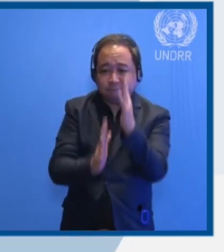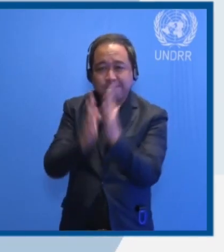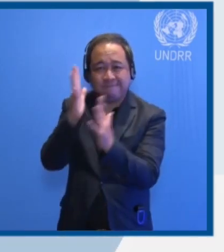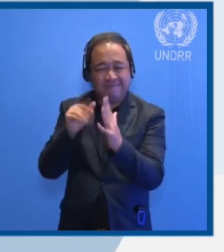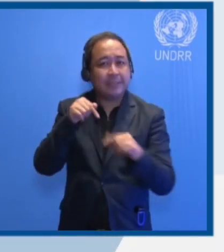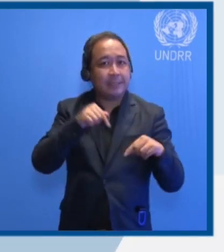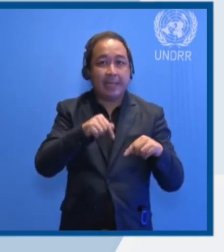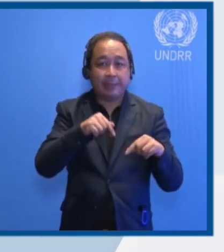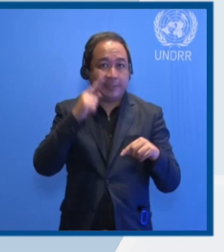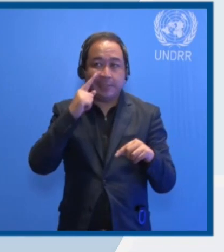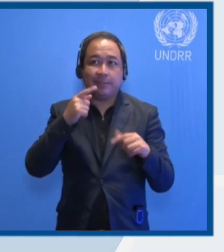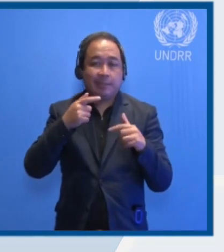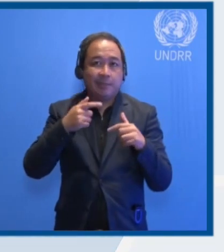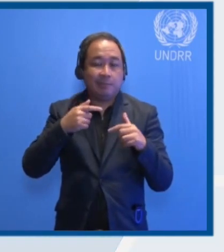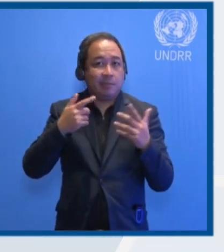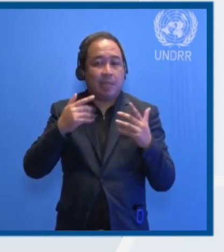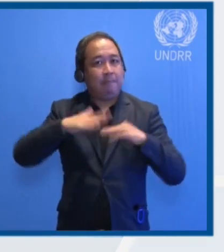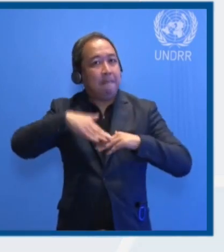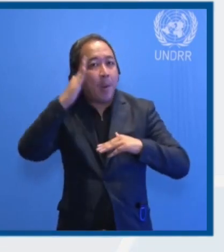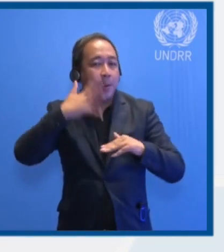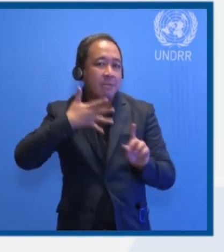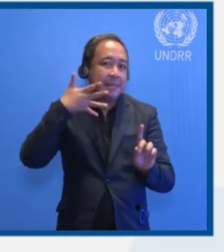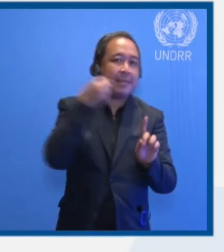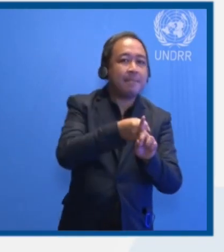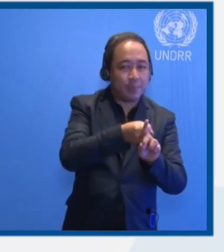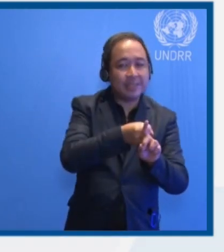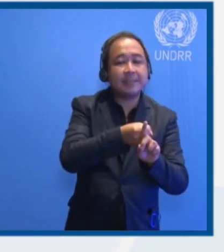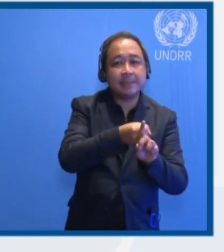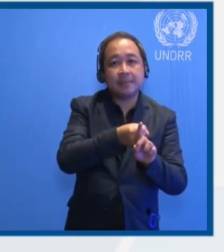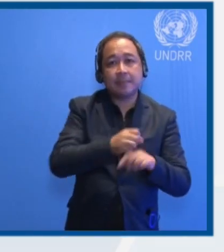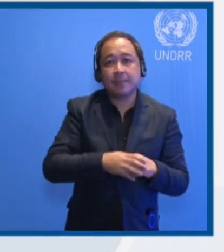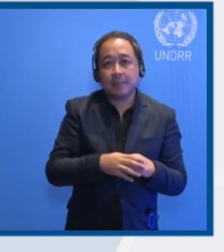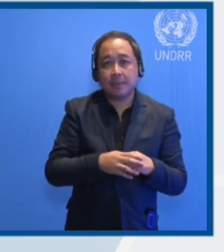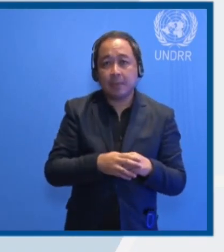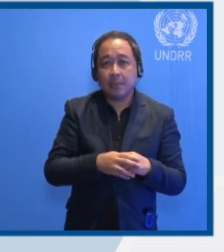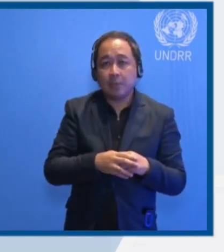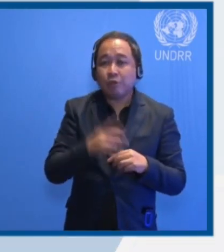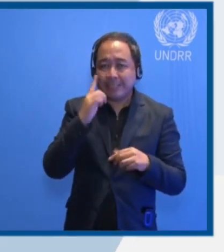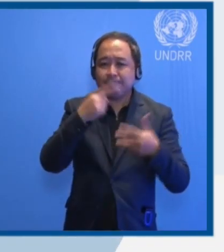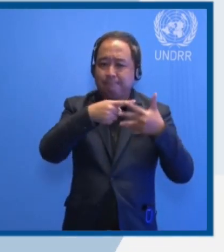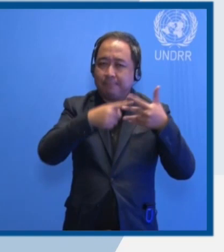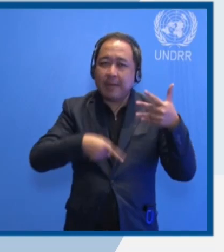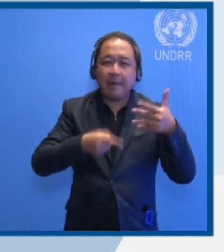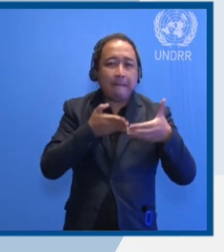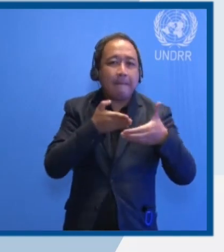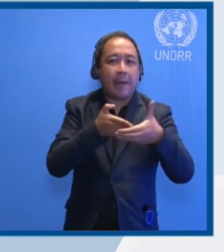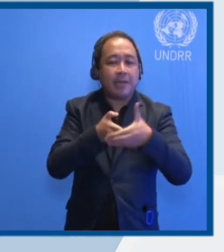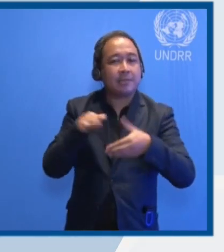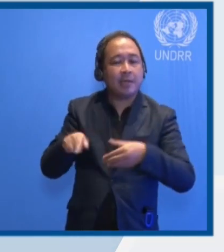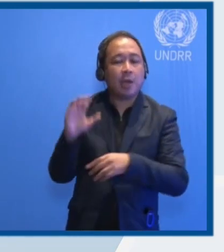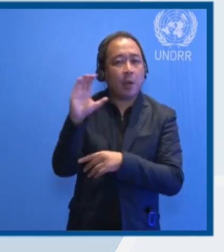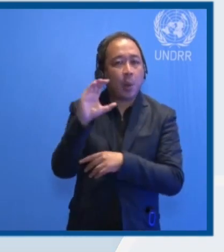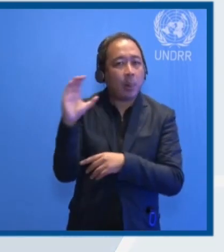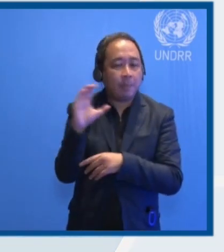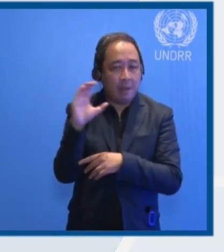con el apoyo de Global Initiative on Disaster Risk Management de la Cooperación Alemana para el Desarrollo, estamos implementando